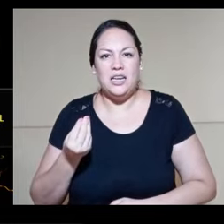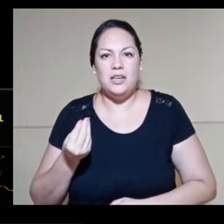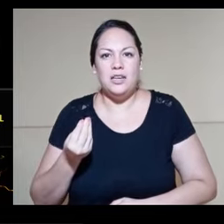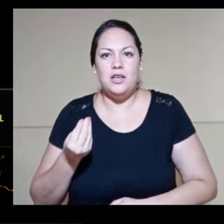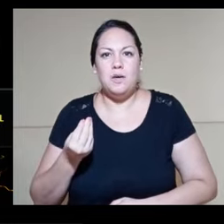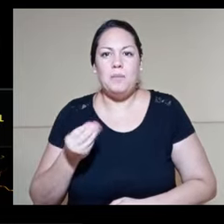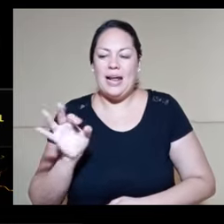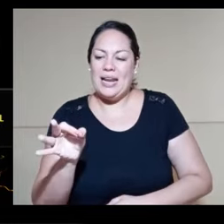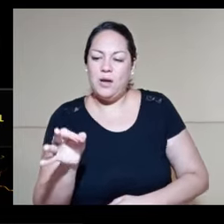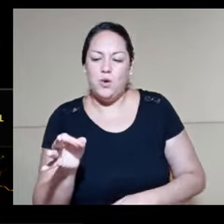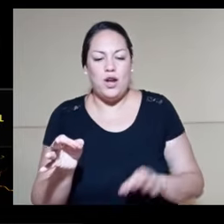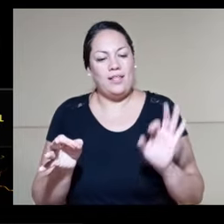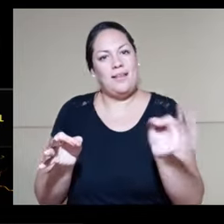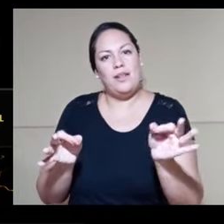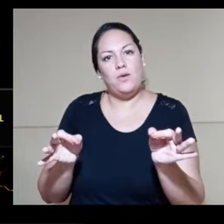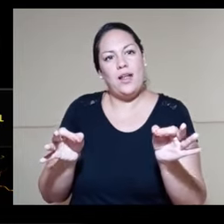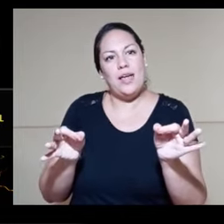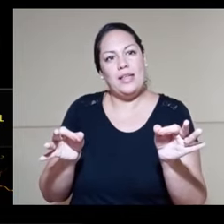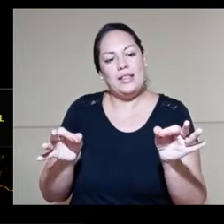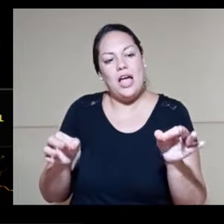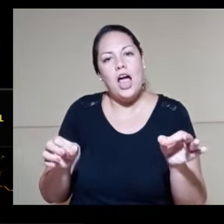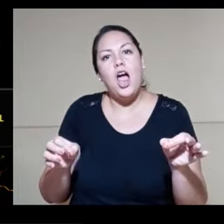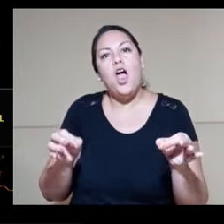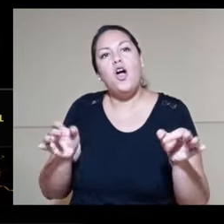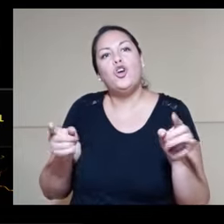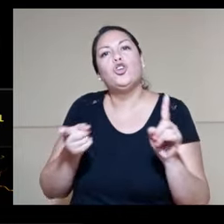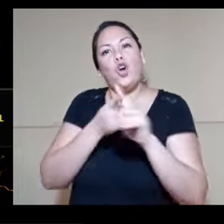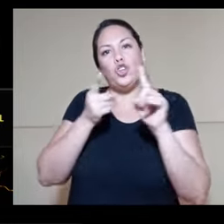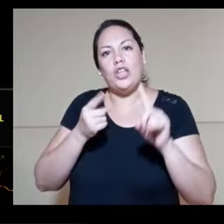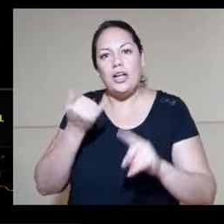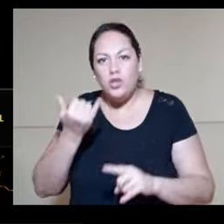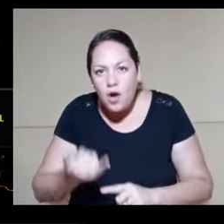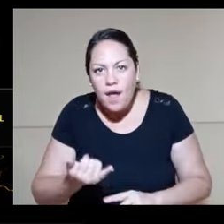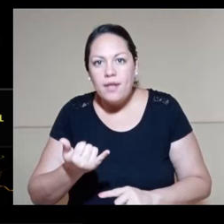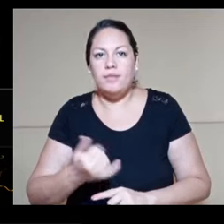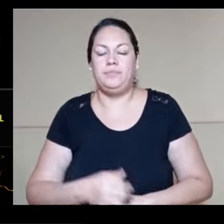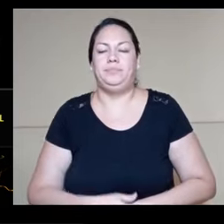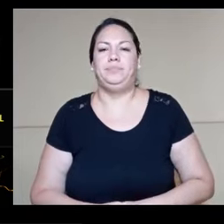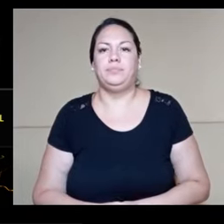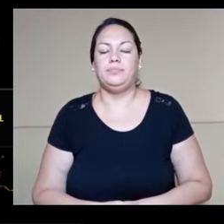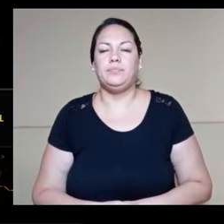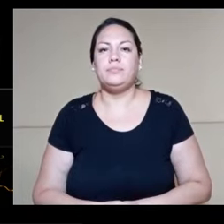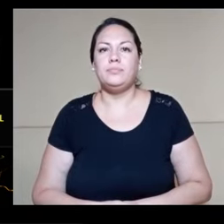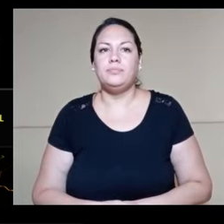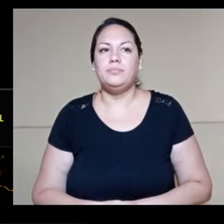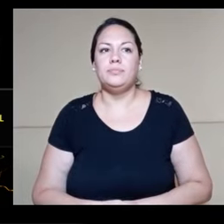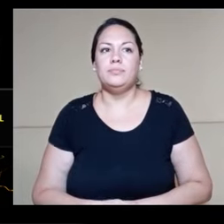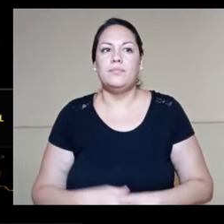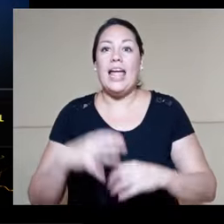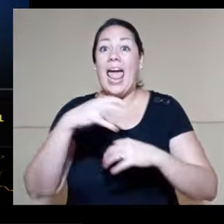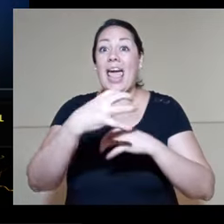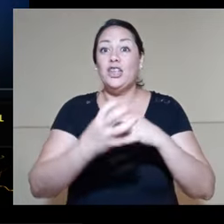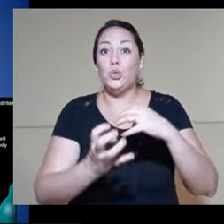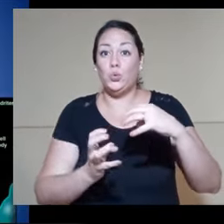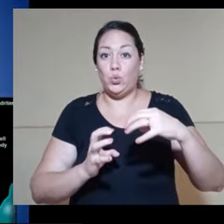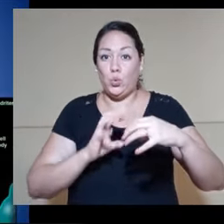de intercambio de información entre una neurona y la otra. ¿Sí?